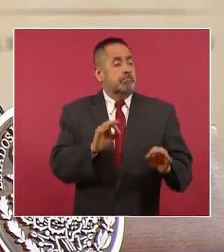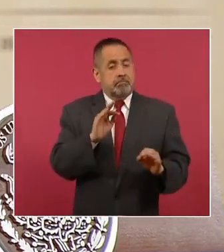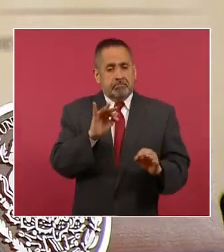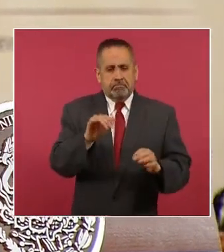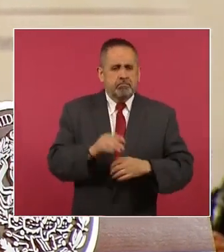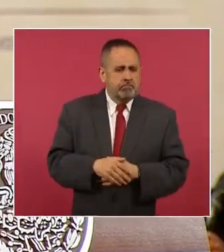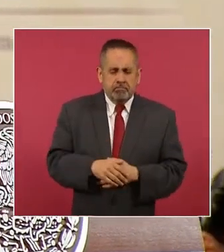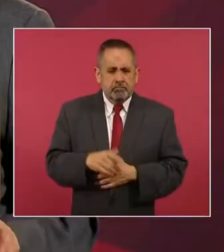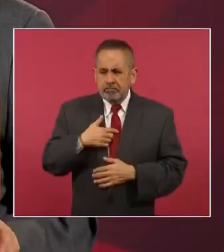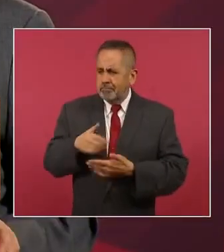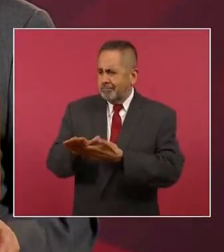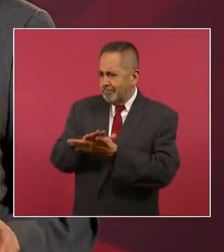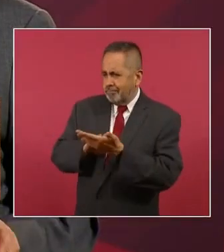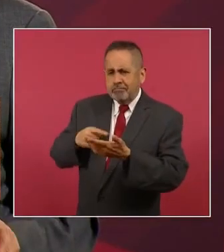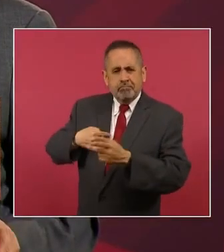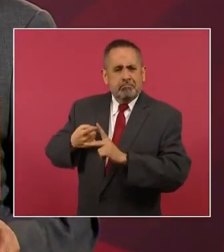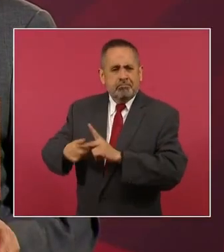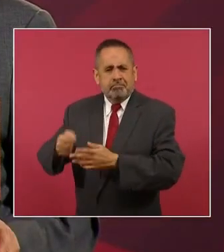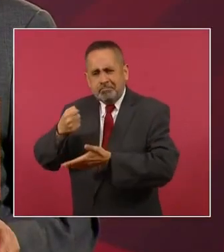Vengo de la lucha social.